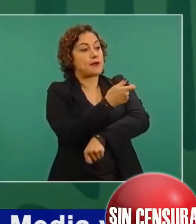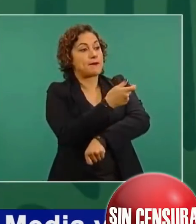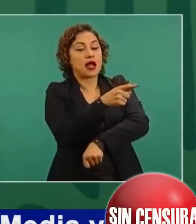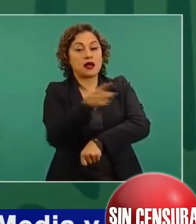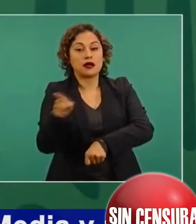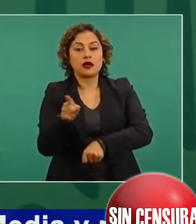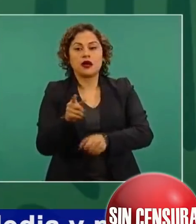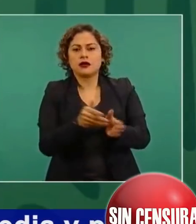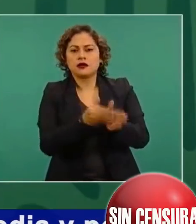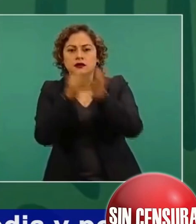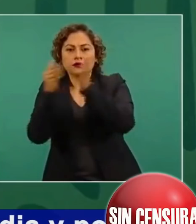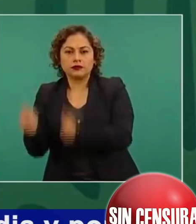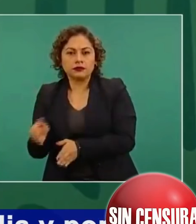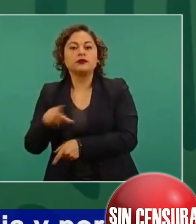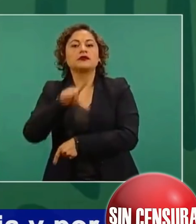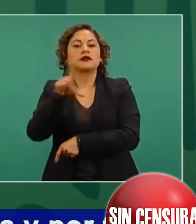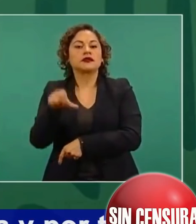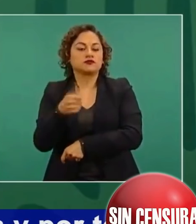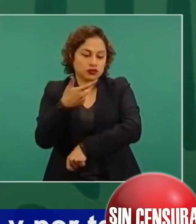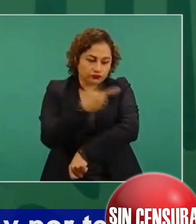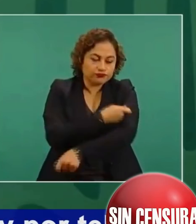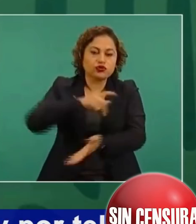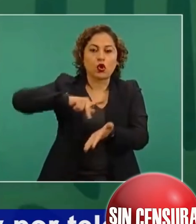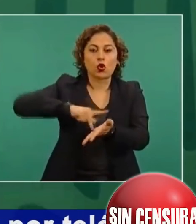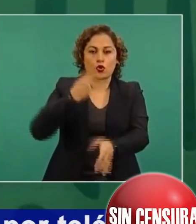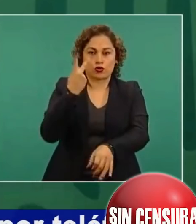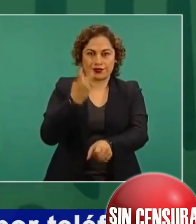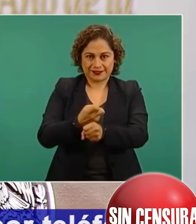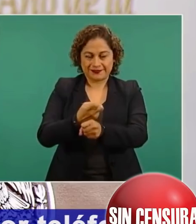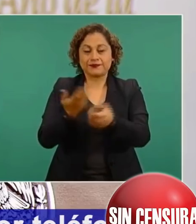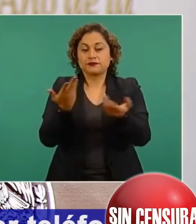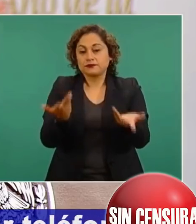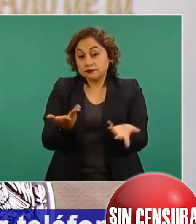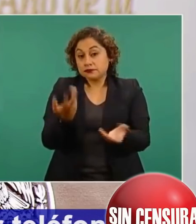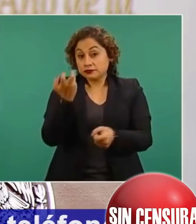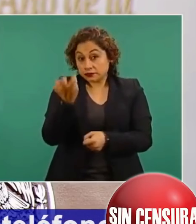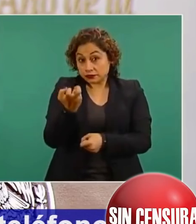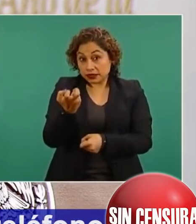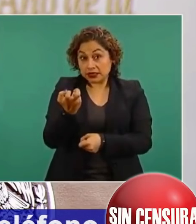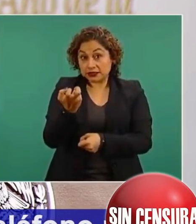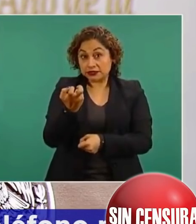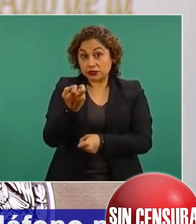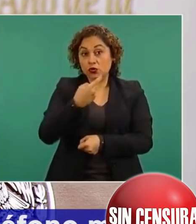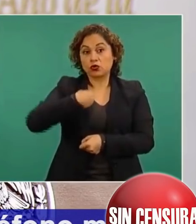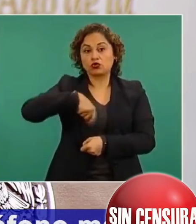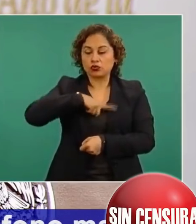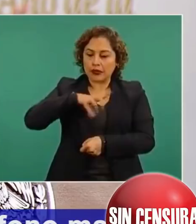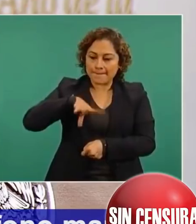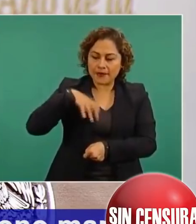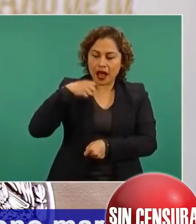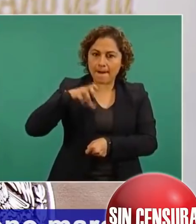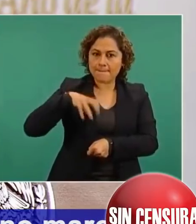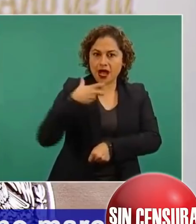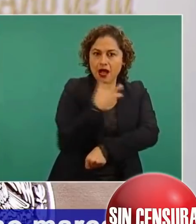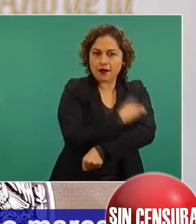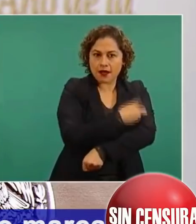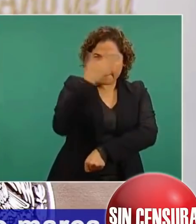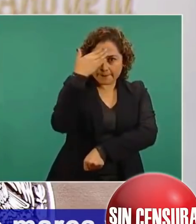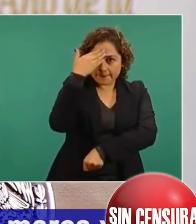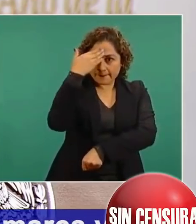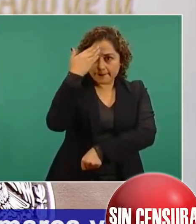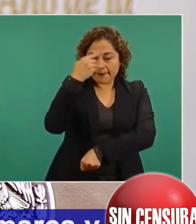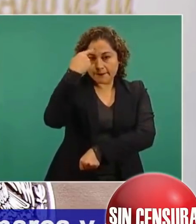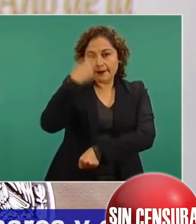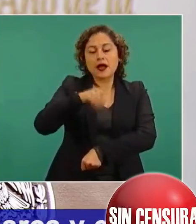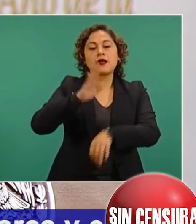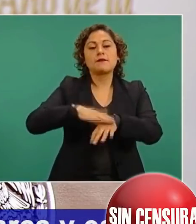Este planteamiento no es derivado simplemente de este empeño de hacerlo, sino además